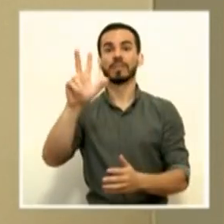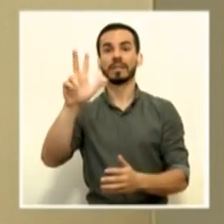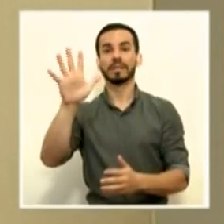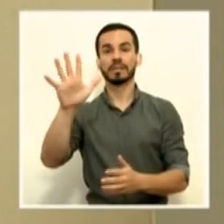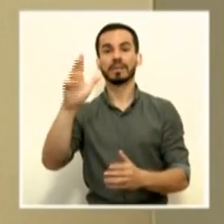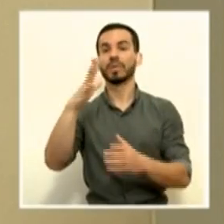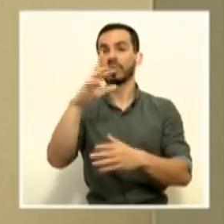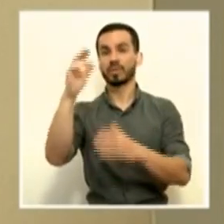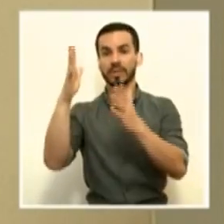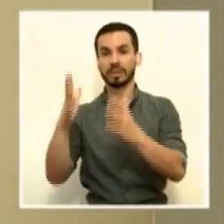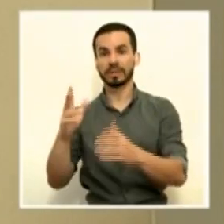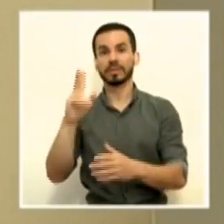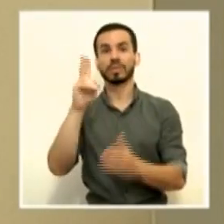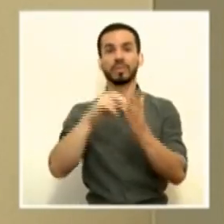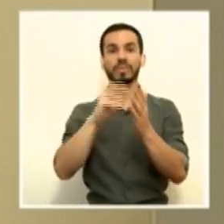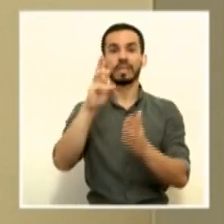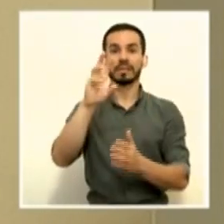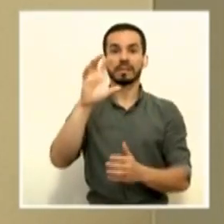6.325 son costarricenses y